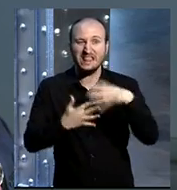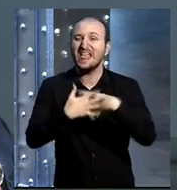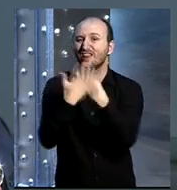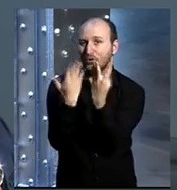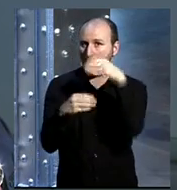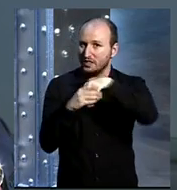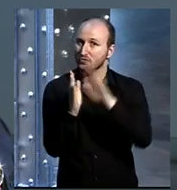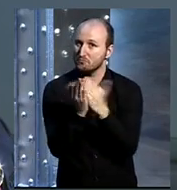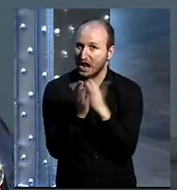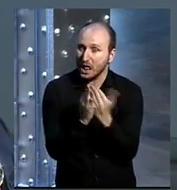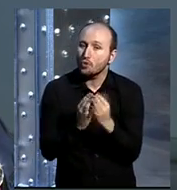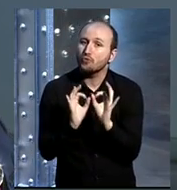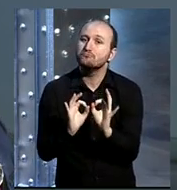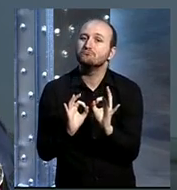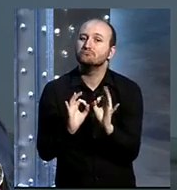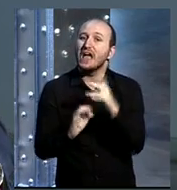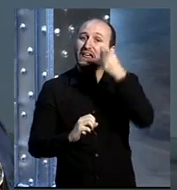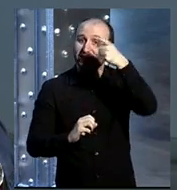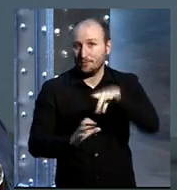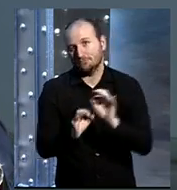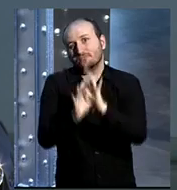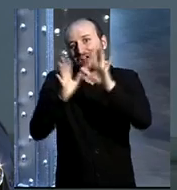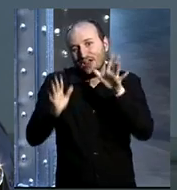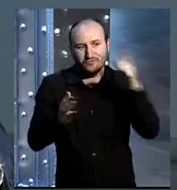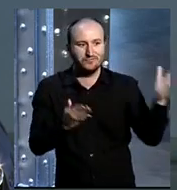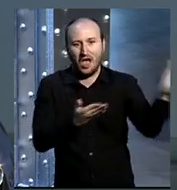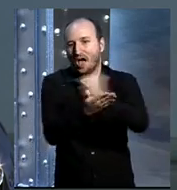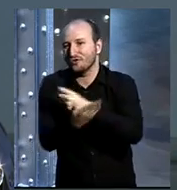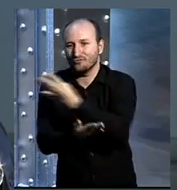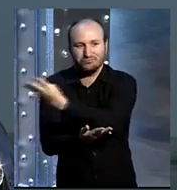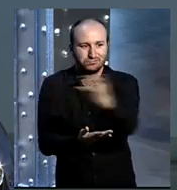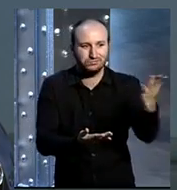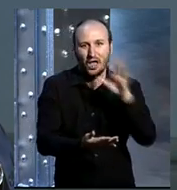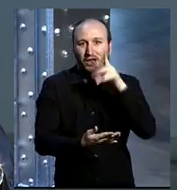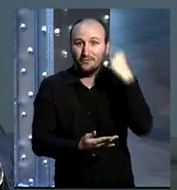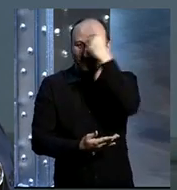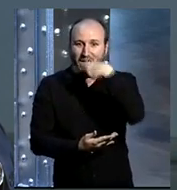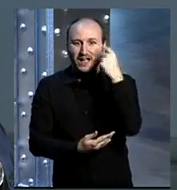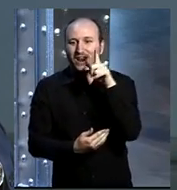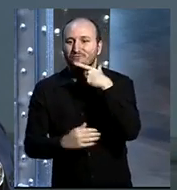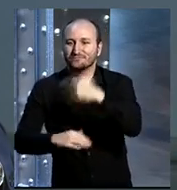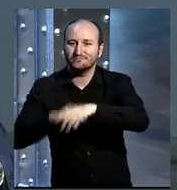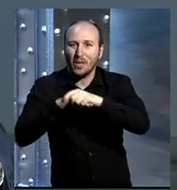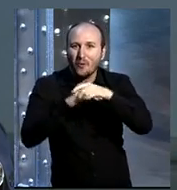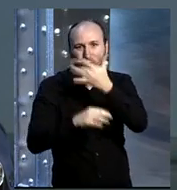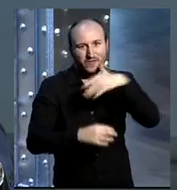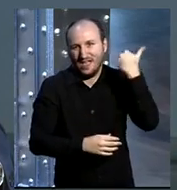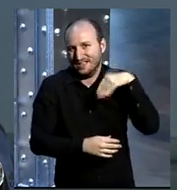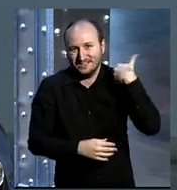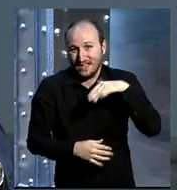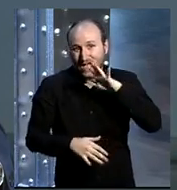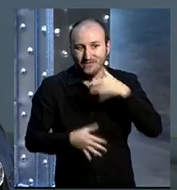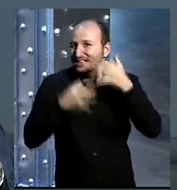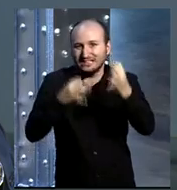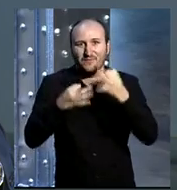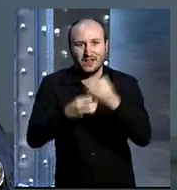libro. Y por supuesto a todos vosotros, veo muchas caras amigas y tal, que como siempre pues nos